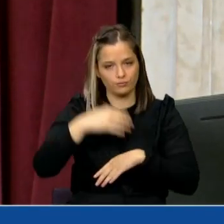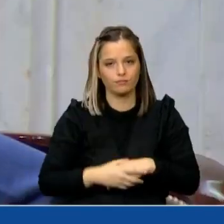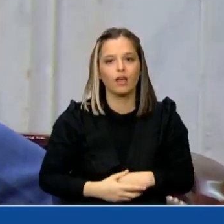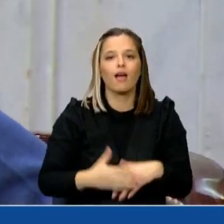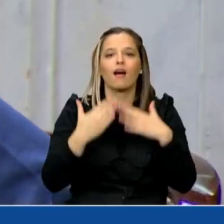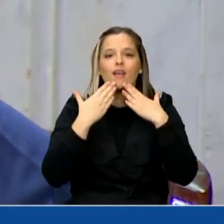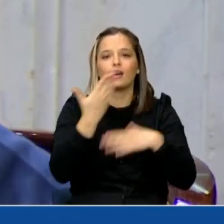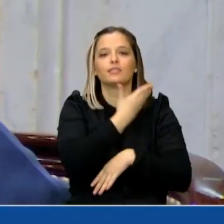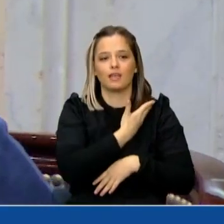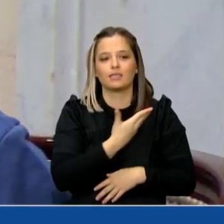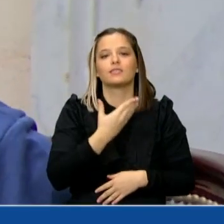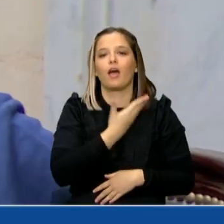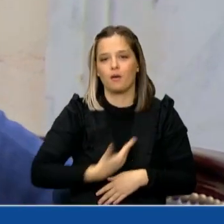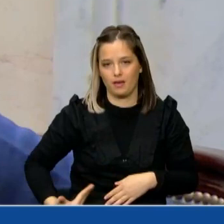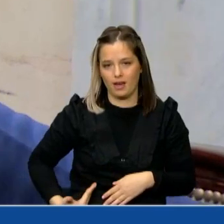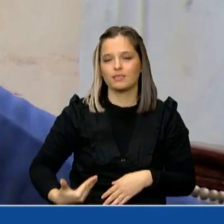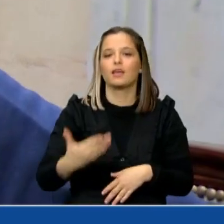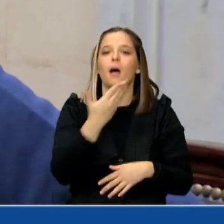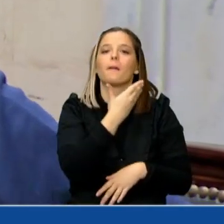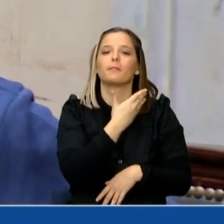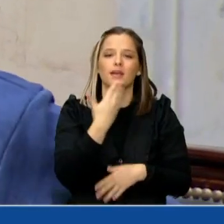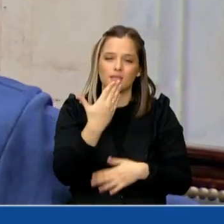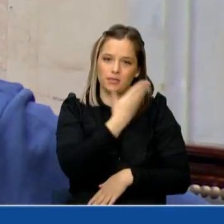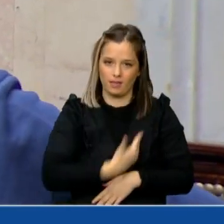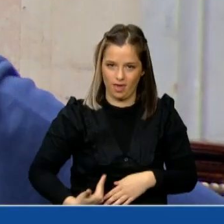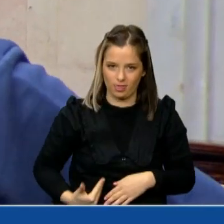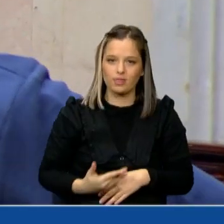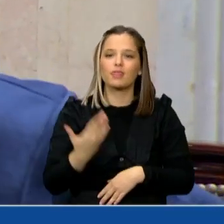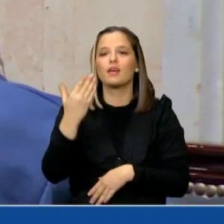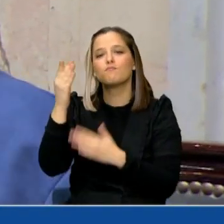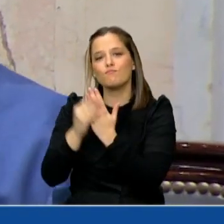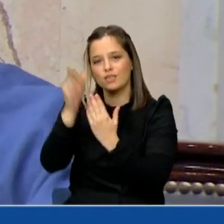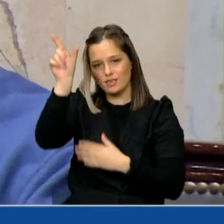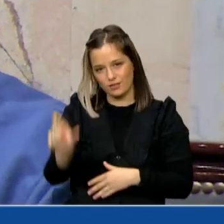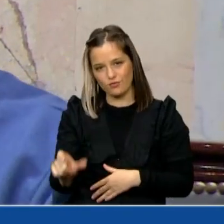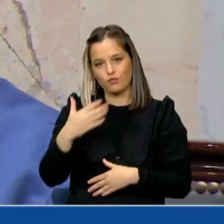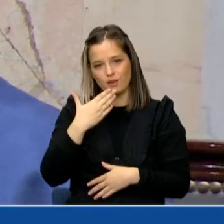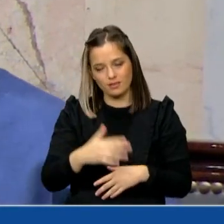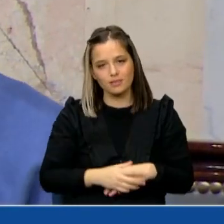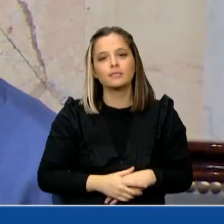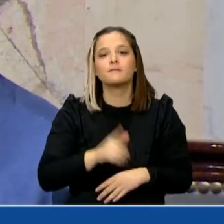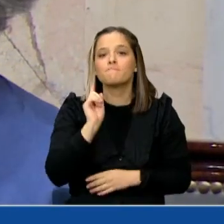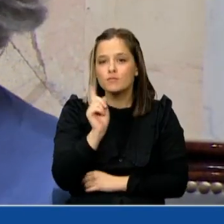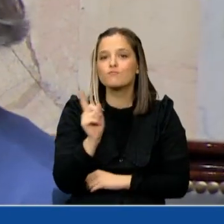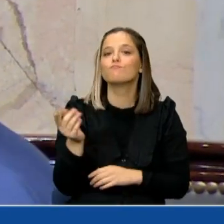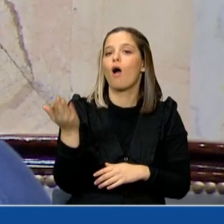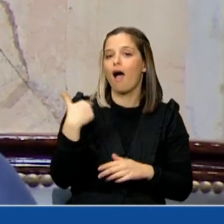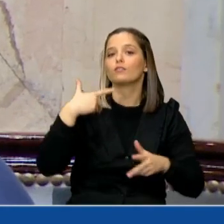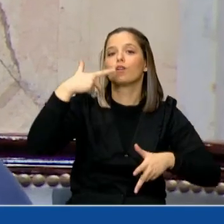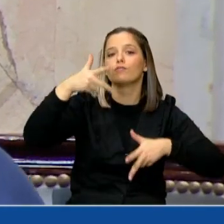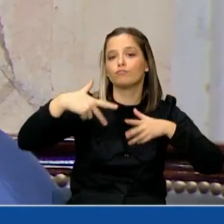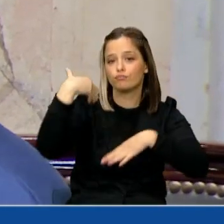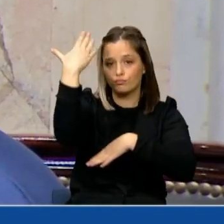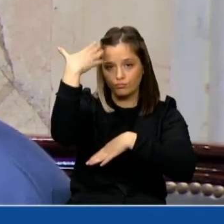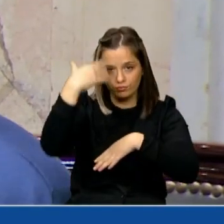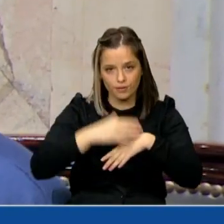Gracias, presidente. Buenas tardes, ministro. Bueno, en primer lugar, en sintonía con lo que recién se decía y